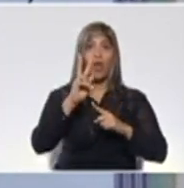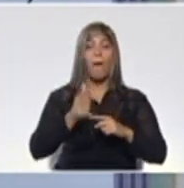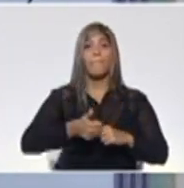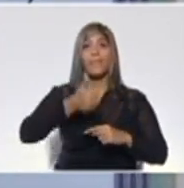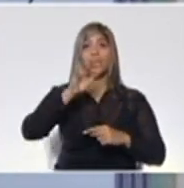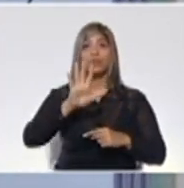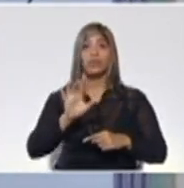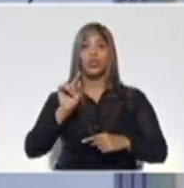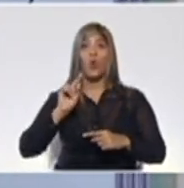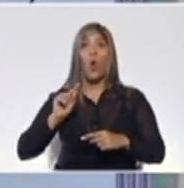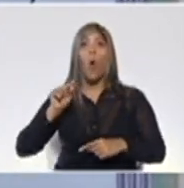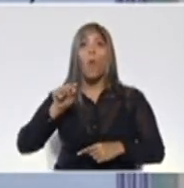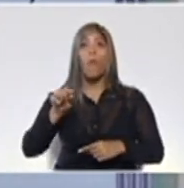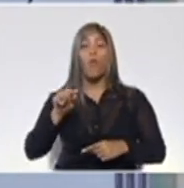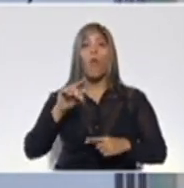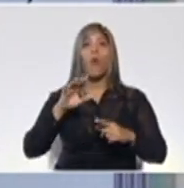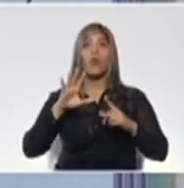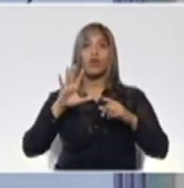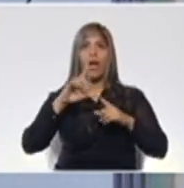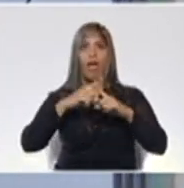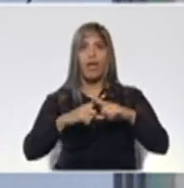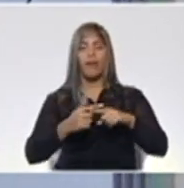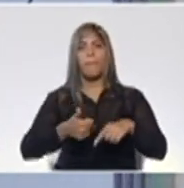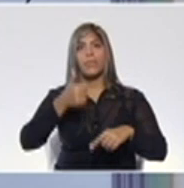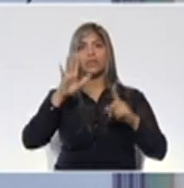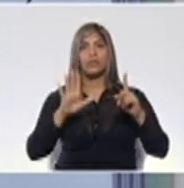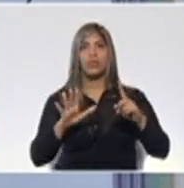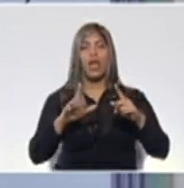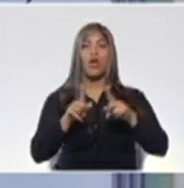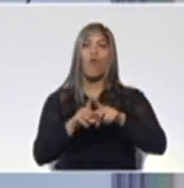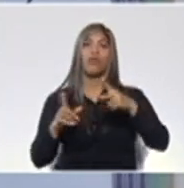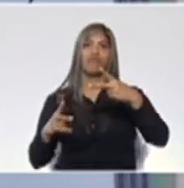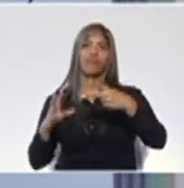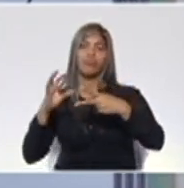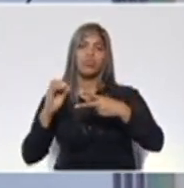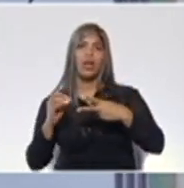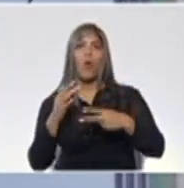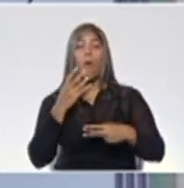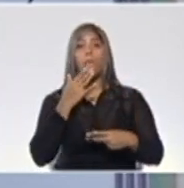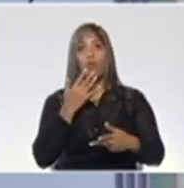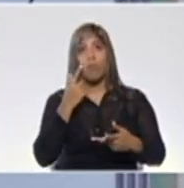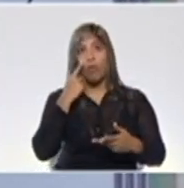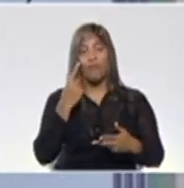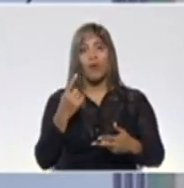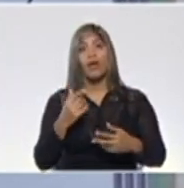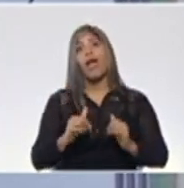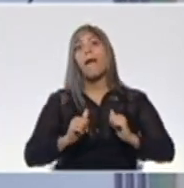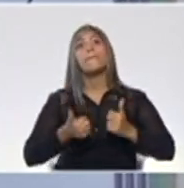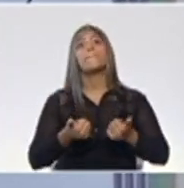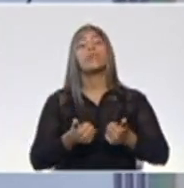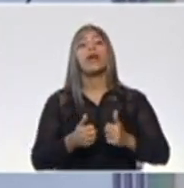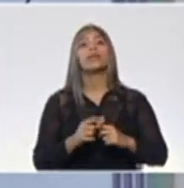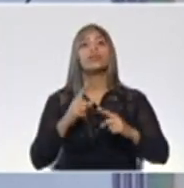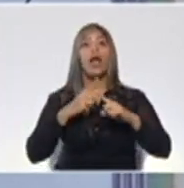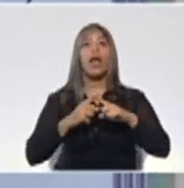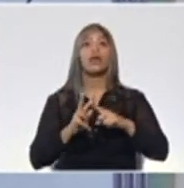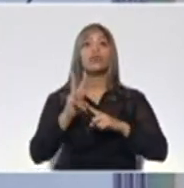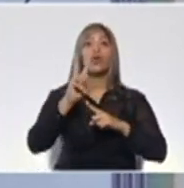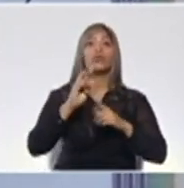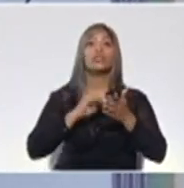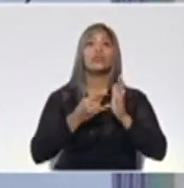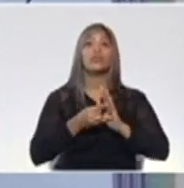6. Una de las formas es usando la ecuación de la resolvente, sin embargo aquí como el coeficiente del x cuadrado es